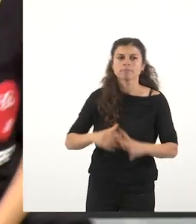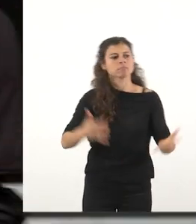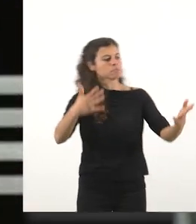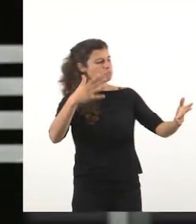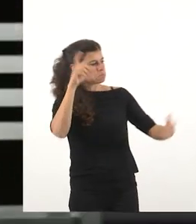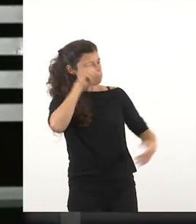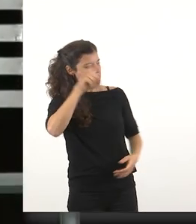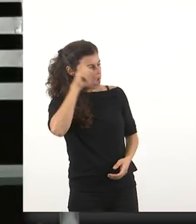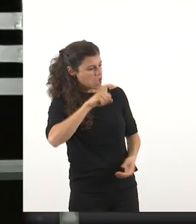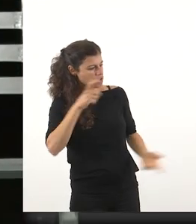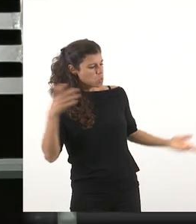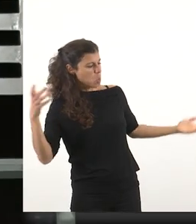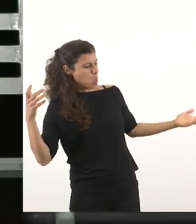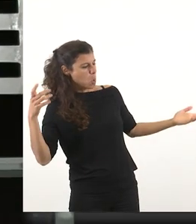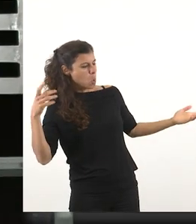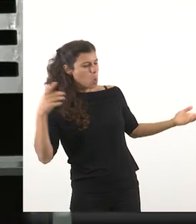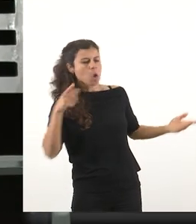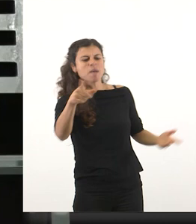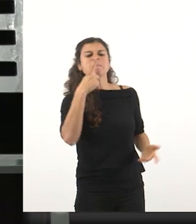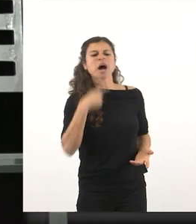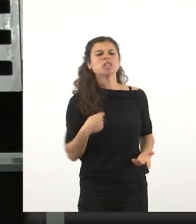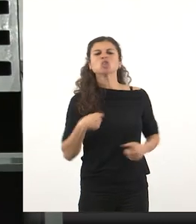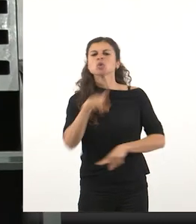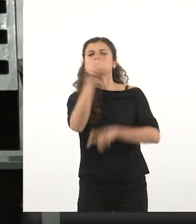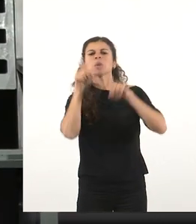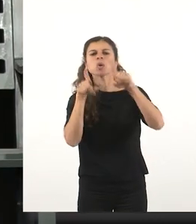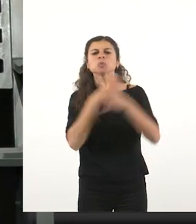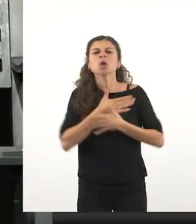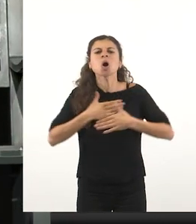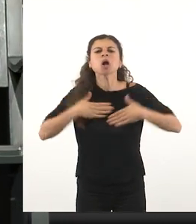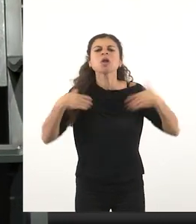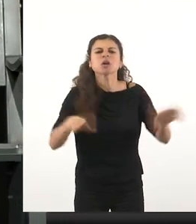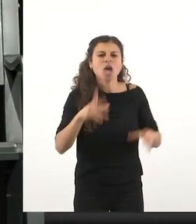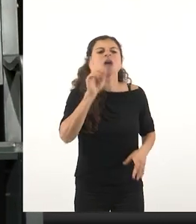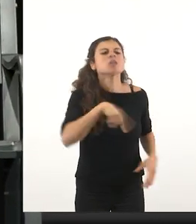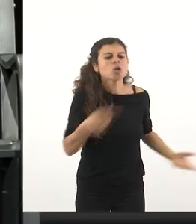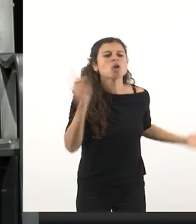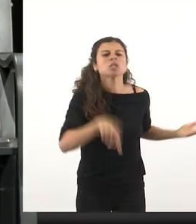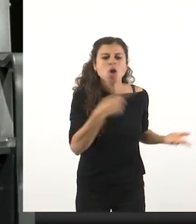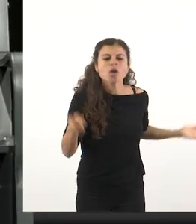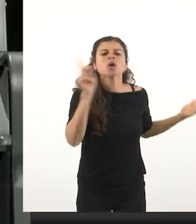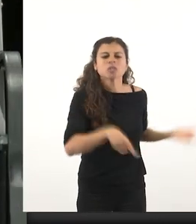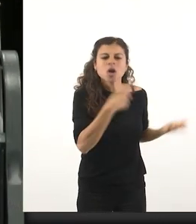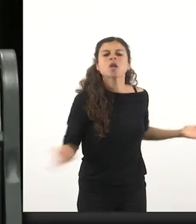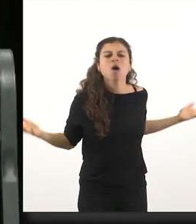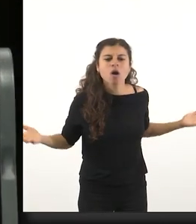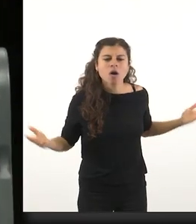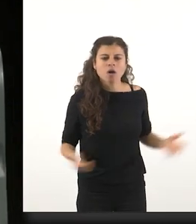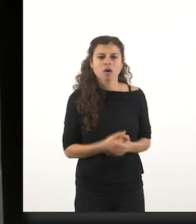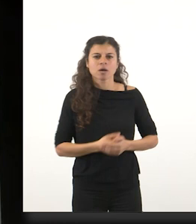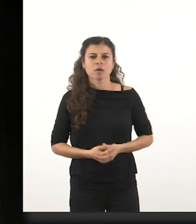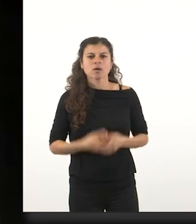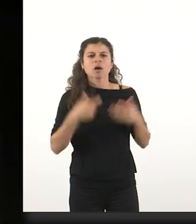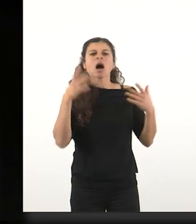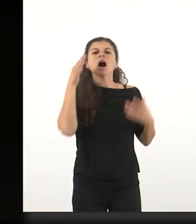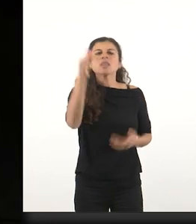¡Maestro! Ella me ha dicho a mí que yo le pregunto lo que haya que hará, ¿eh o no es? ¿Eh o no es? Pues eso es, pues eso es. Además,